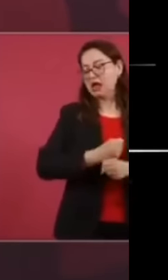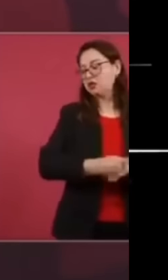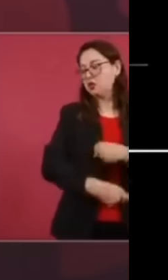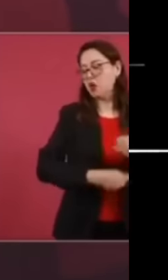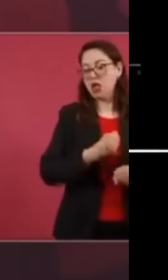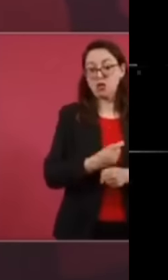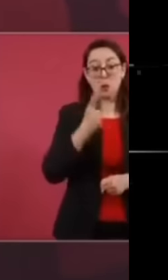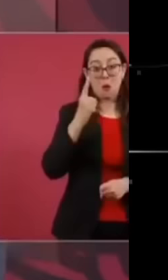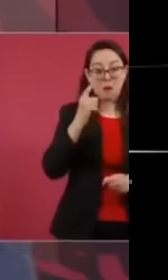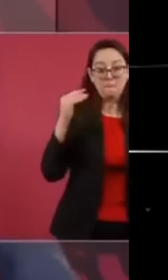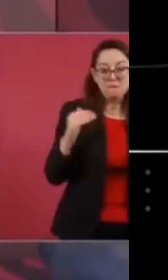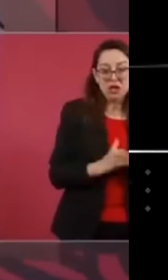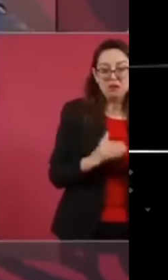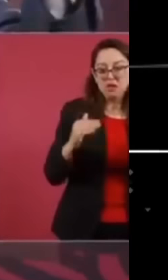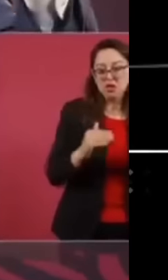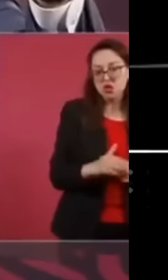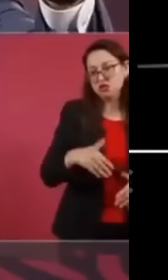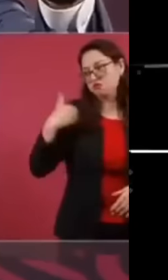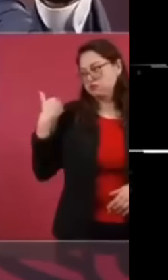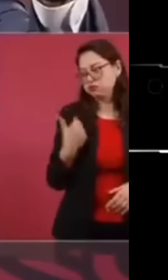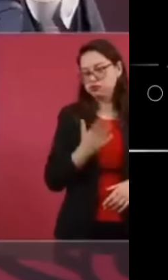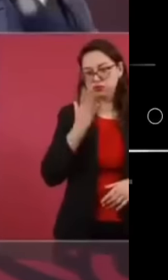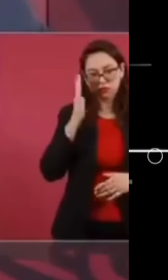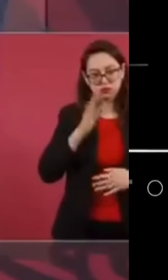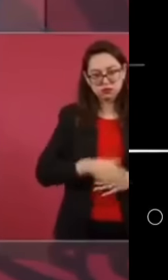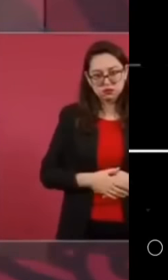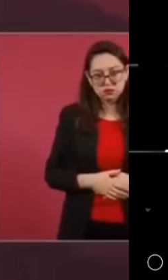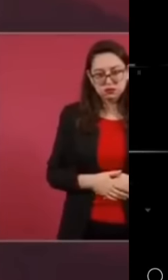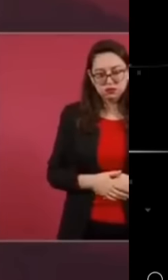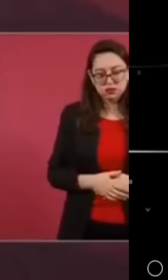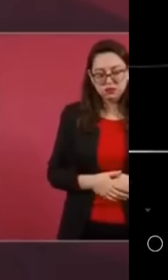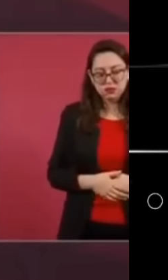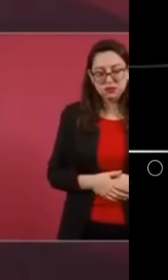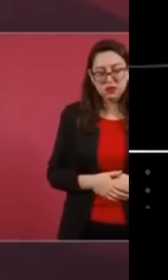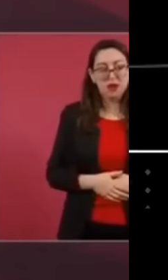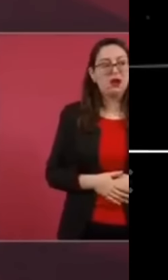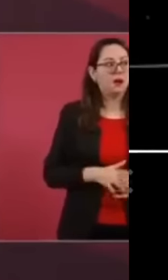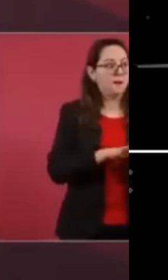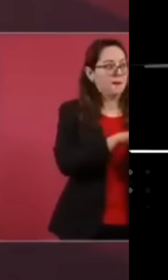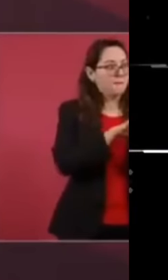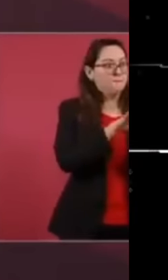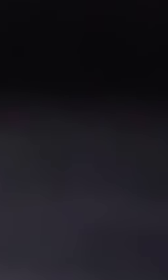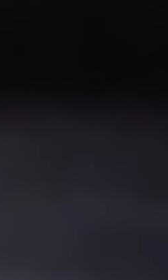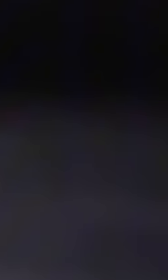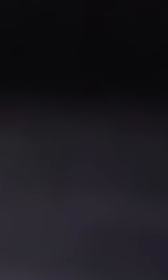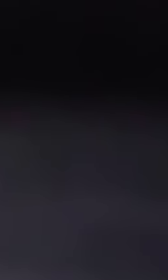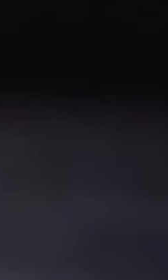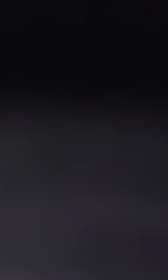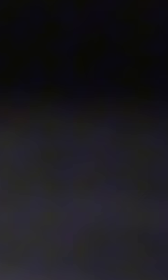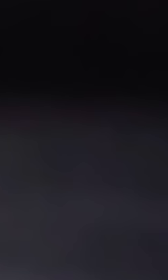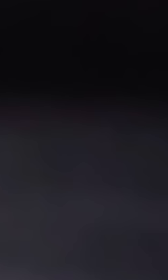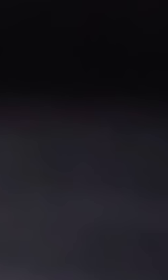pesos entonces todo eso va a ir al fondo